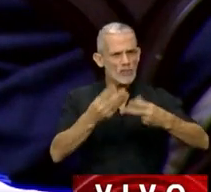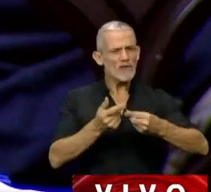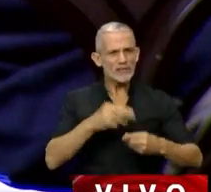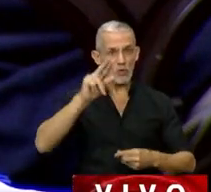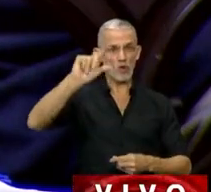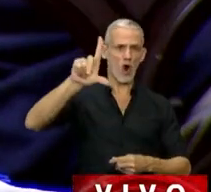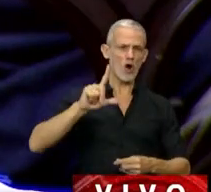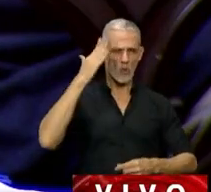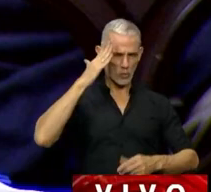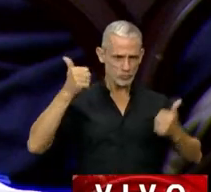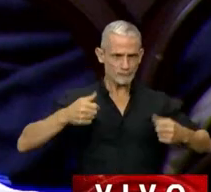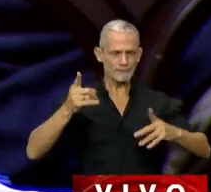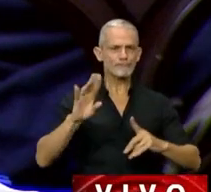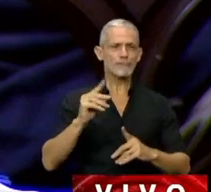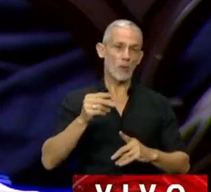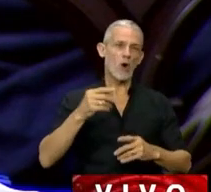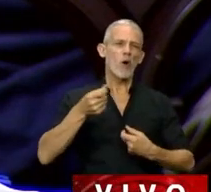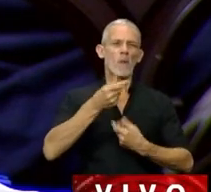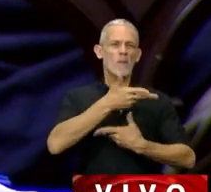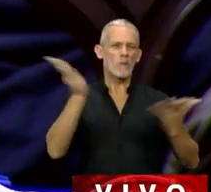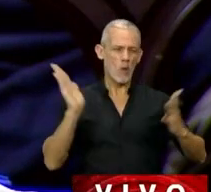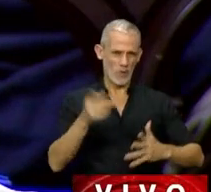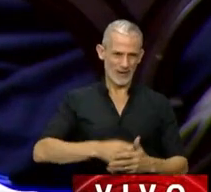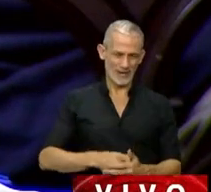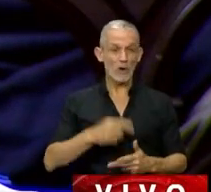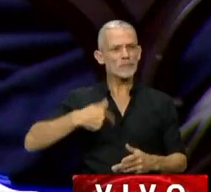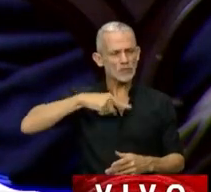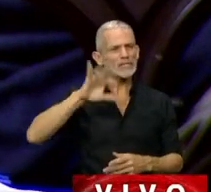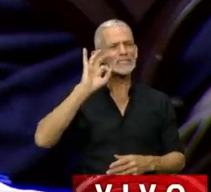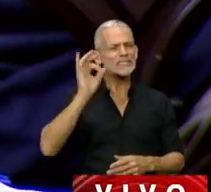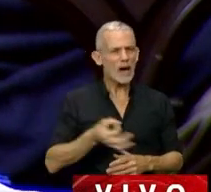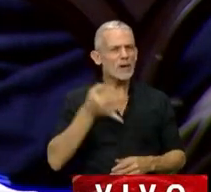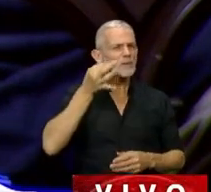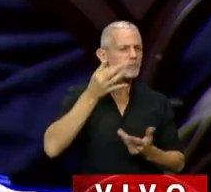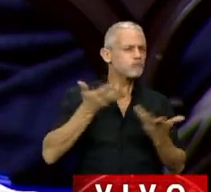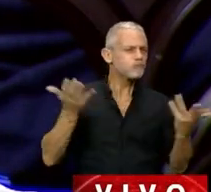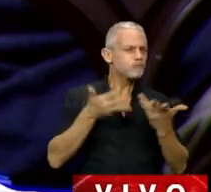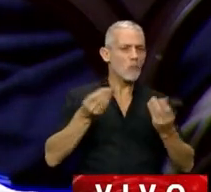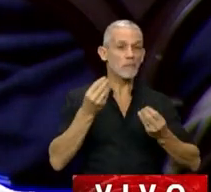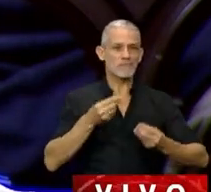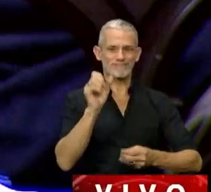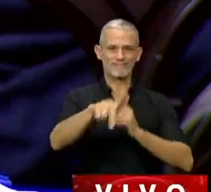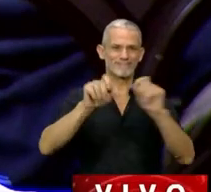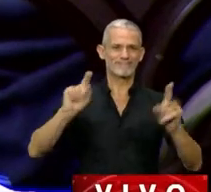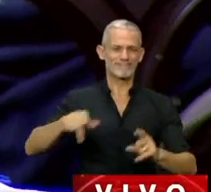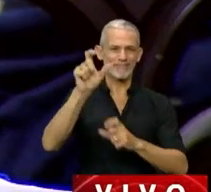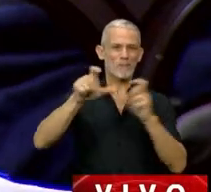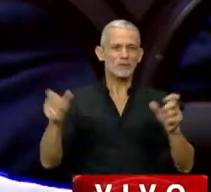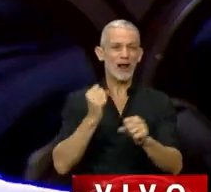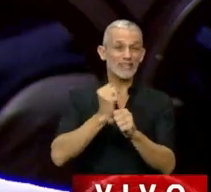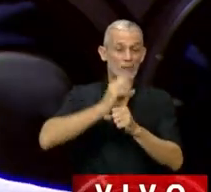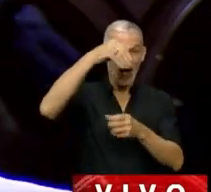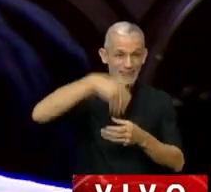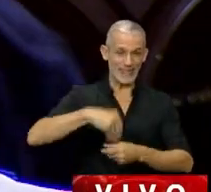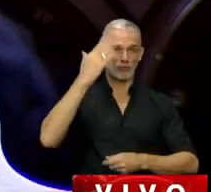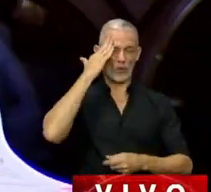defendemos el rol de la cultura como bien público, quienes sabemos lo que representa para los y las